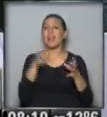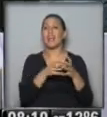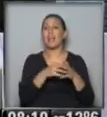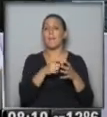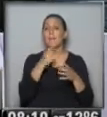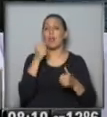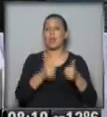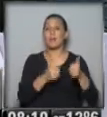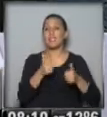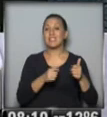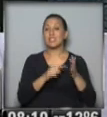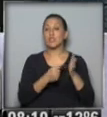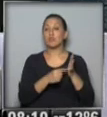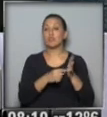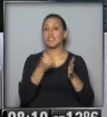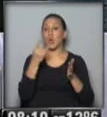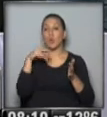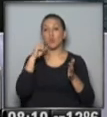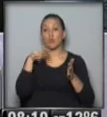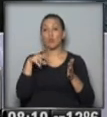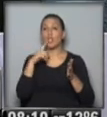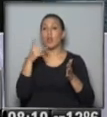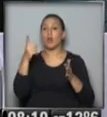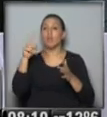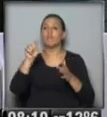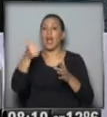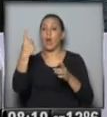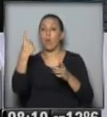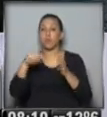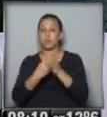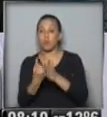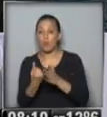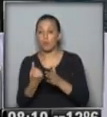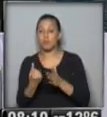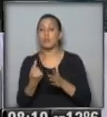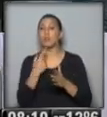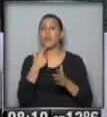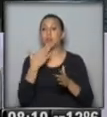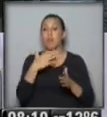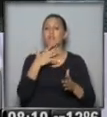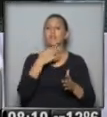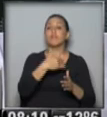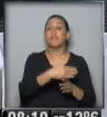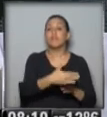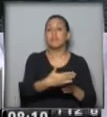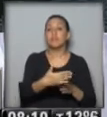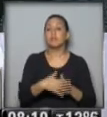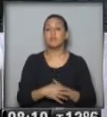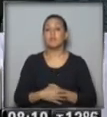campeonato en esa sumatoria de puntos que es unión de santa fe que se termina llevando un punto que puede ser en el futuro